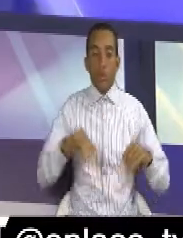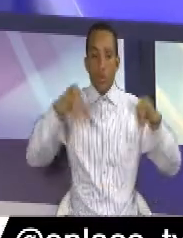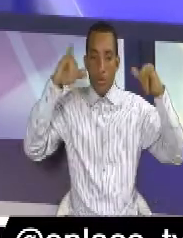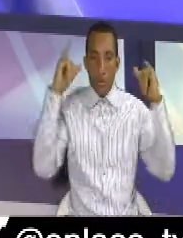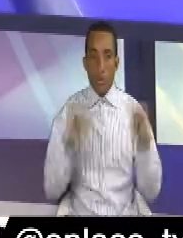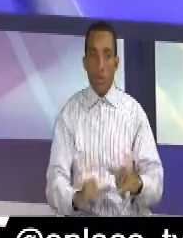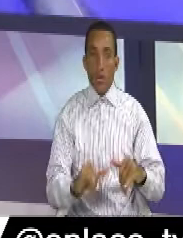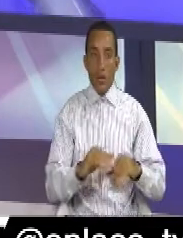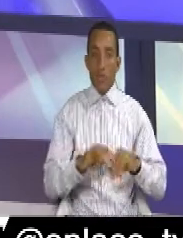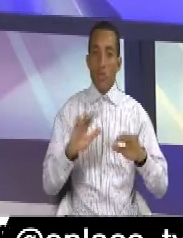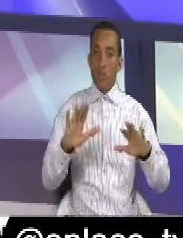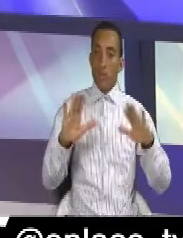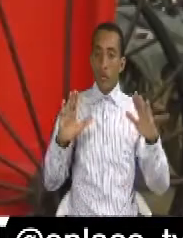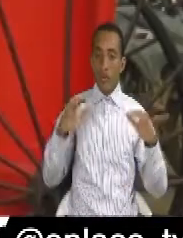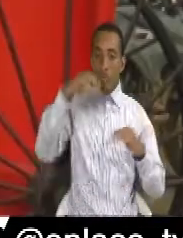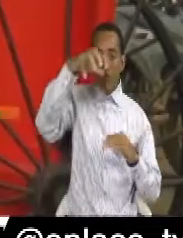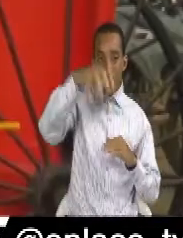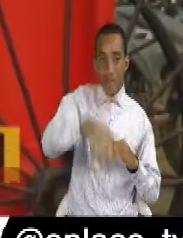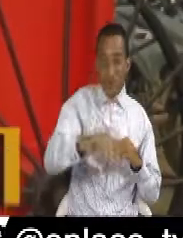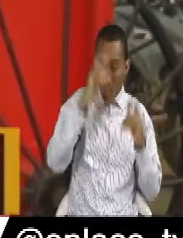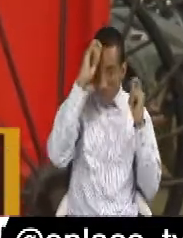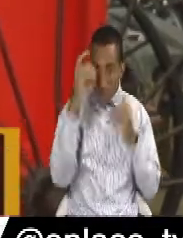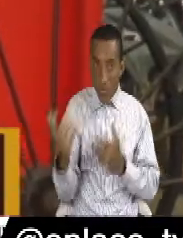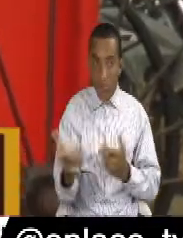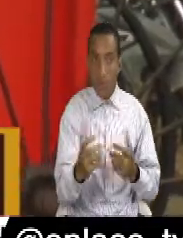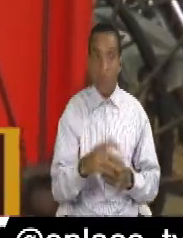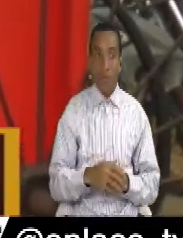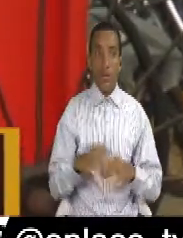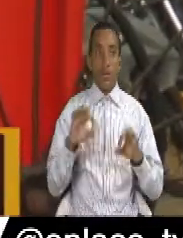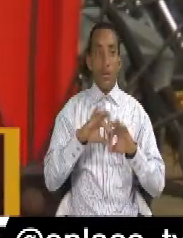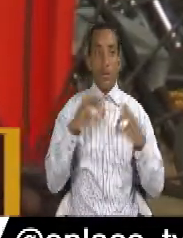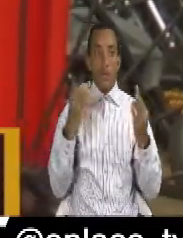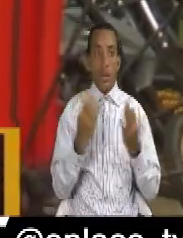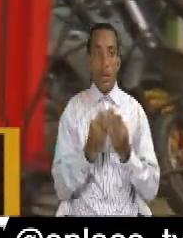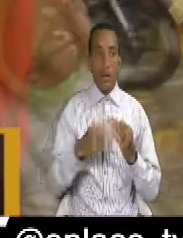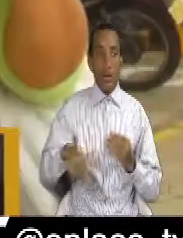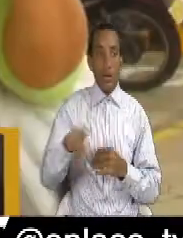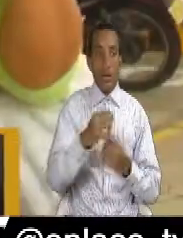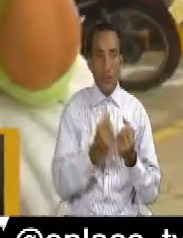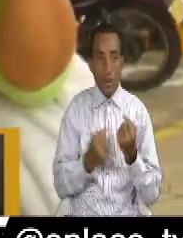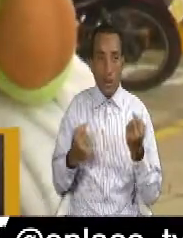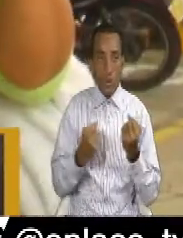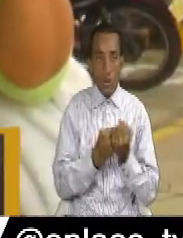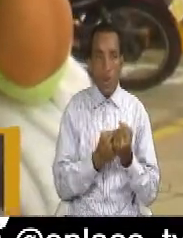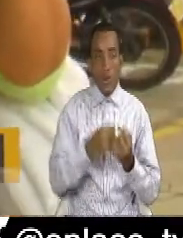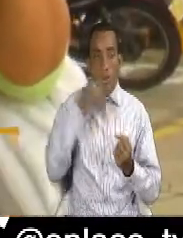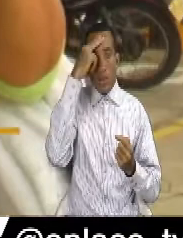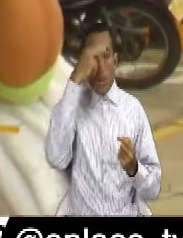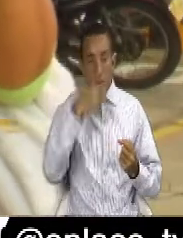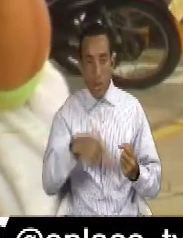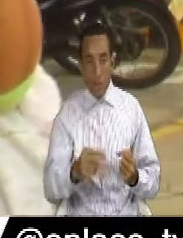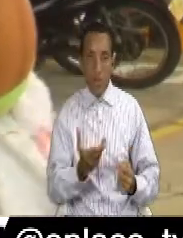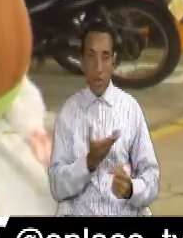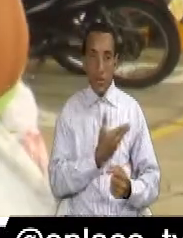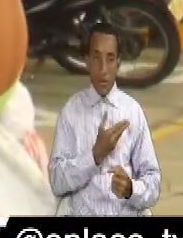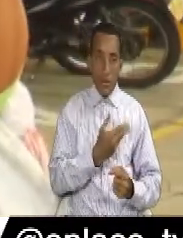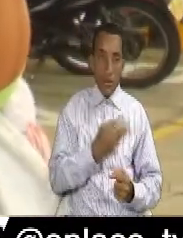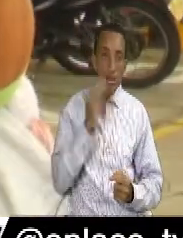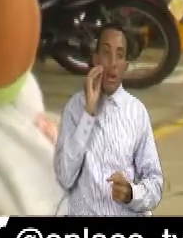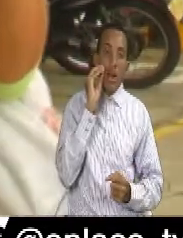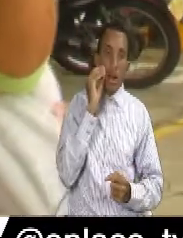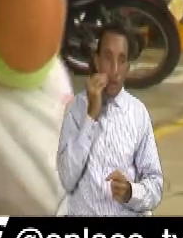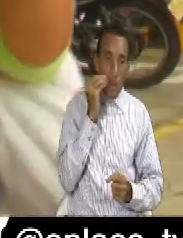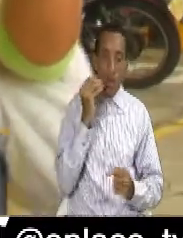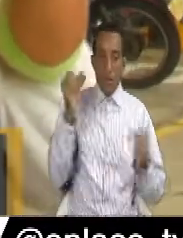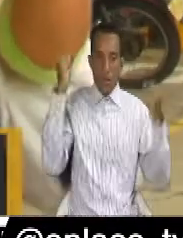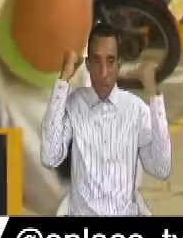entidad. Los familiares de esos hombres decidieron acompañar a sus seres queridos, hijos, madres y abuelas encabezaron la protesta a las afueras